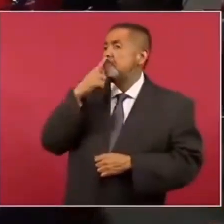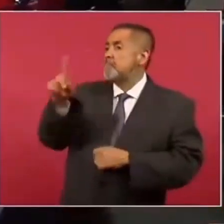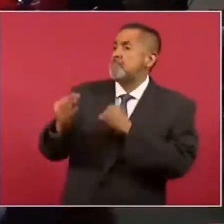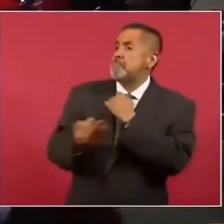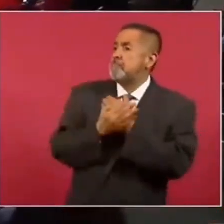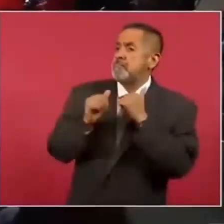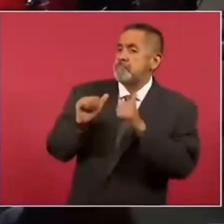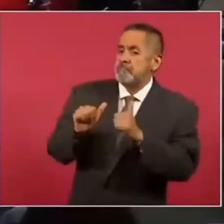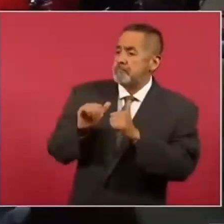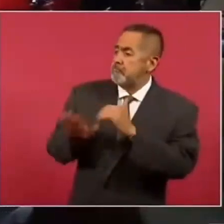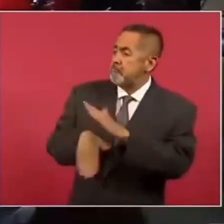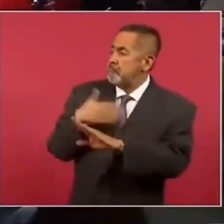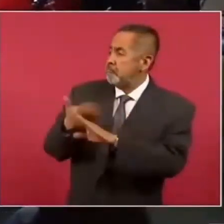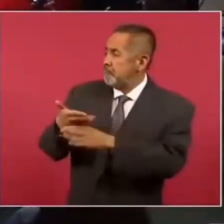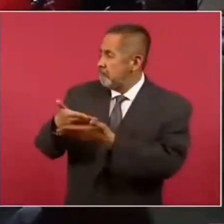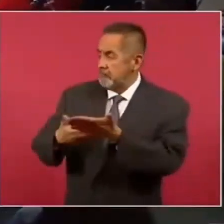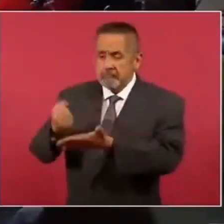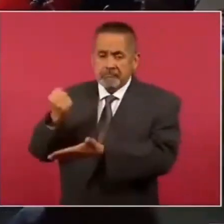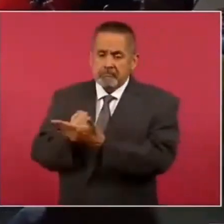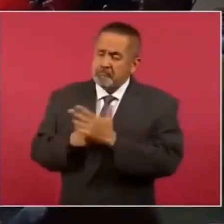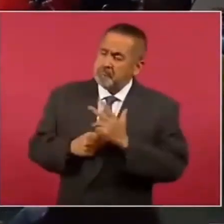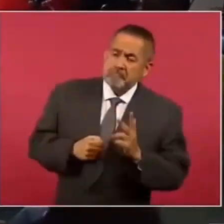en contra del decreto.